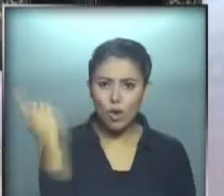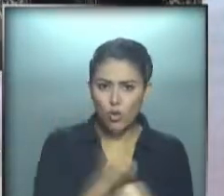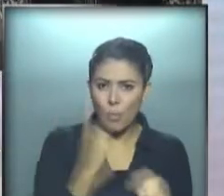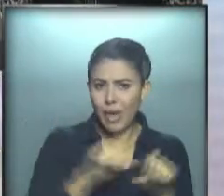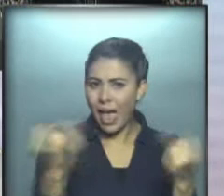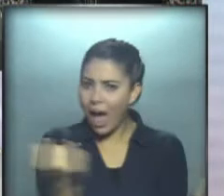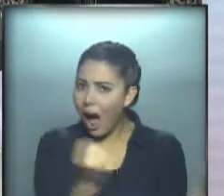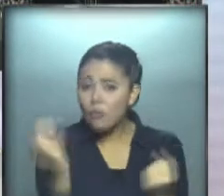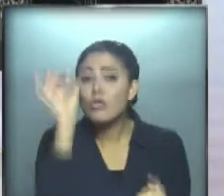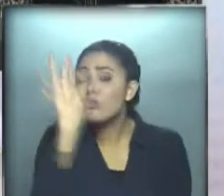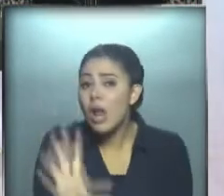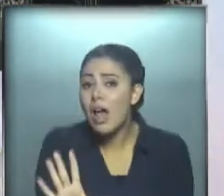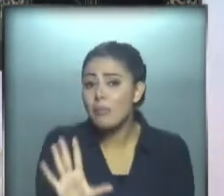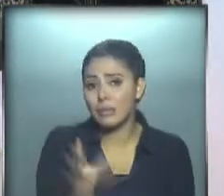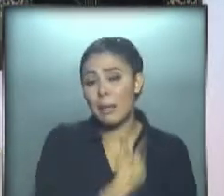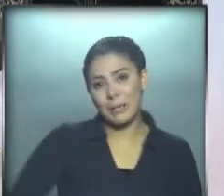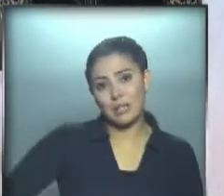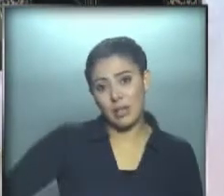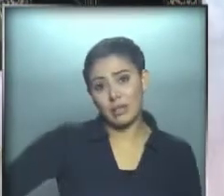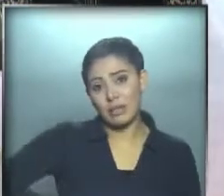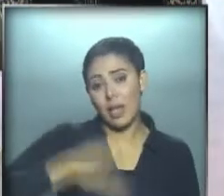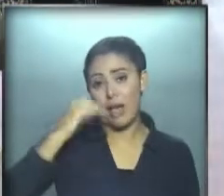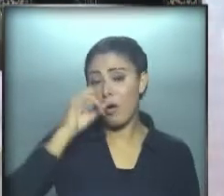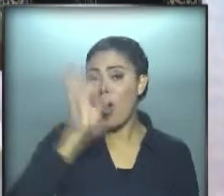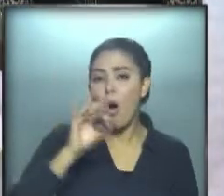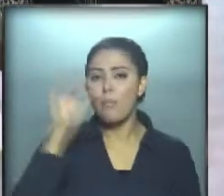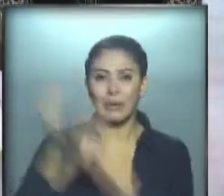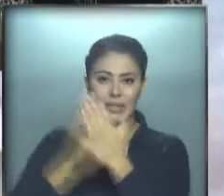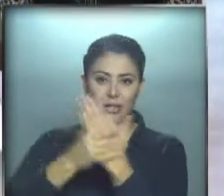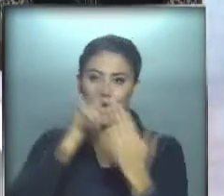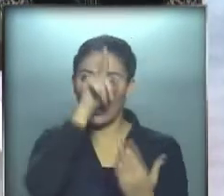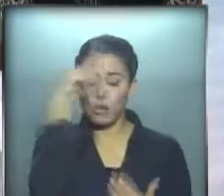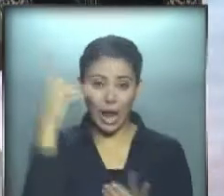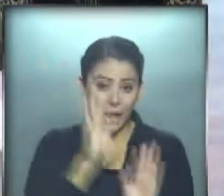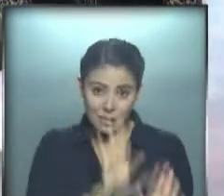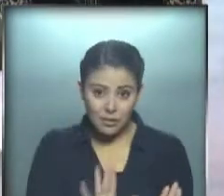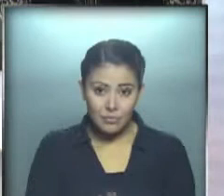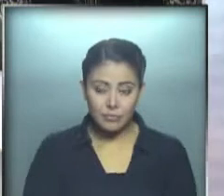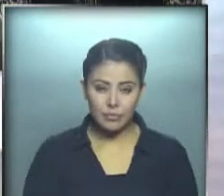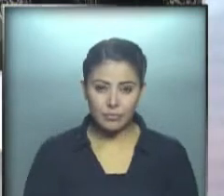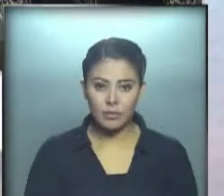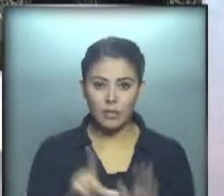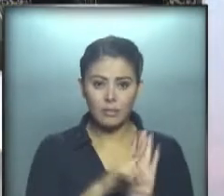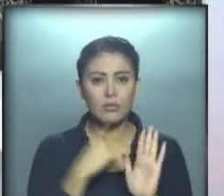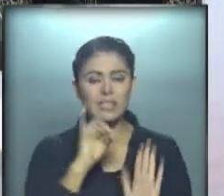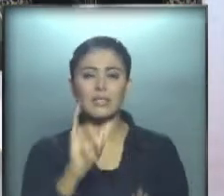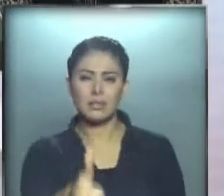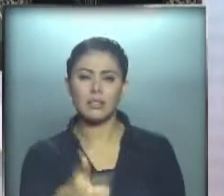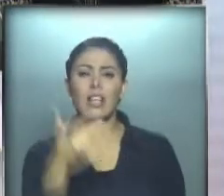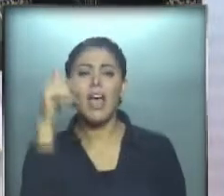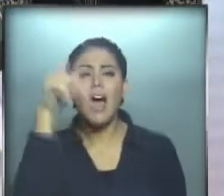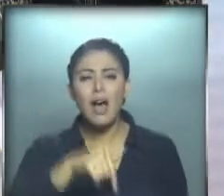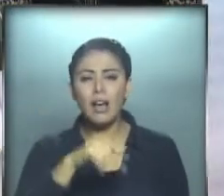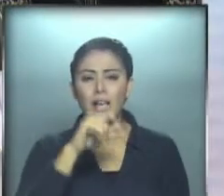ningún automóvil que no sea el de un presidente de la Nación o el de un ministro de la Nación, ¿verdad? Sí, totalmente. Acá lo que vemos es